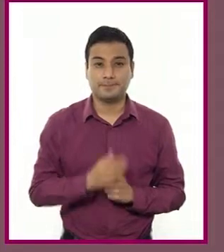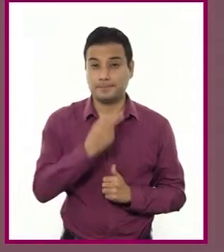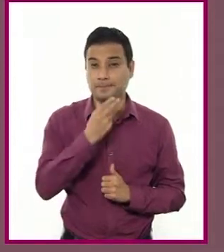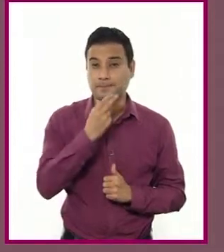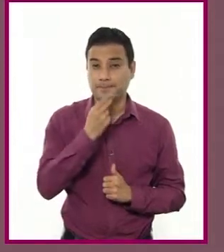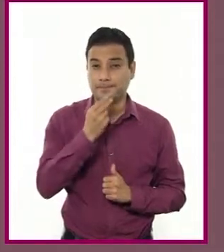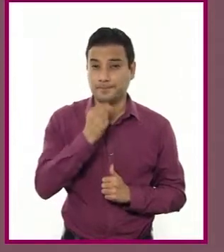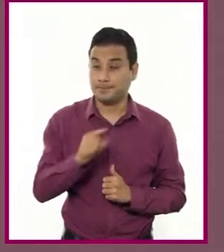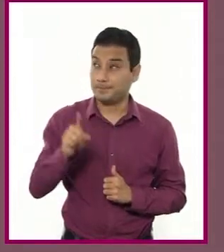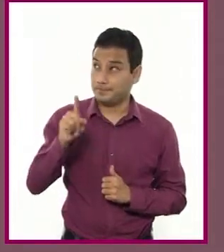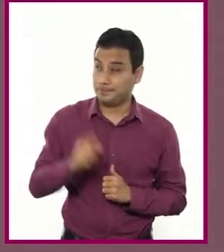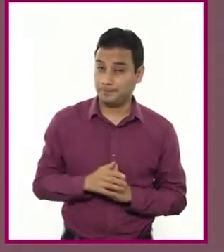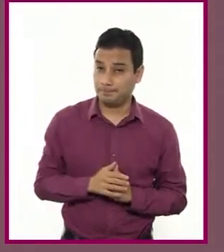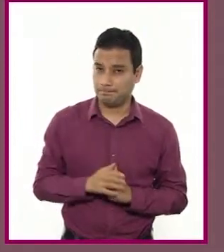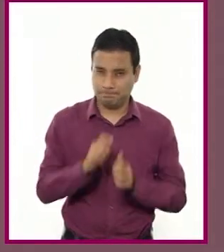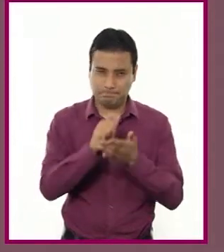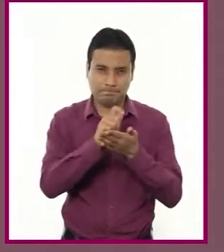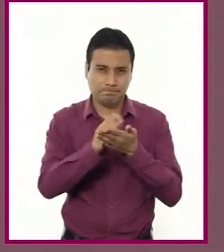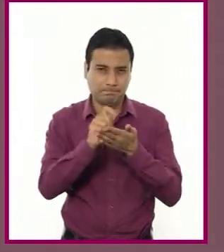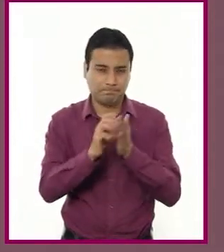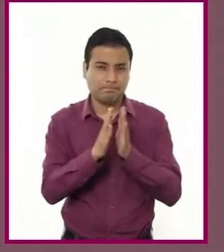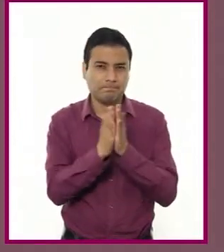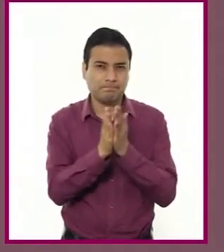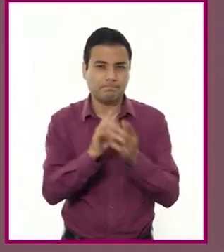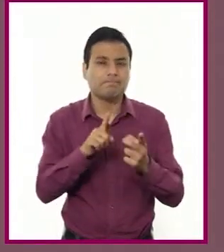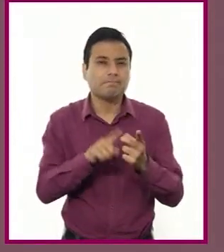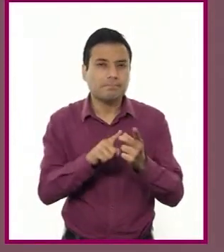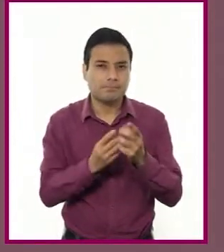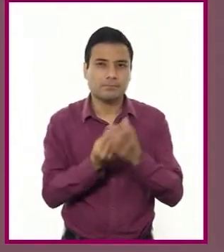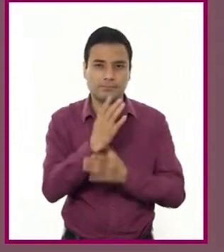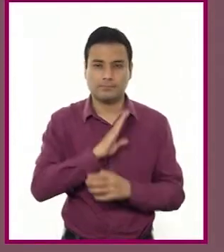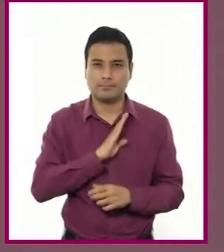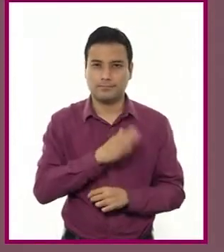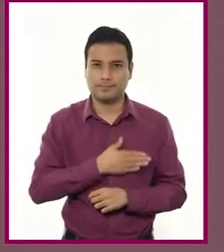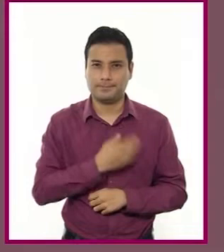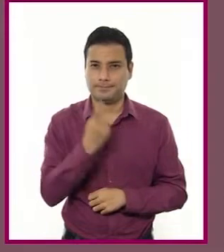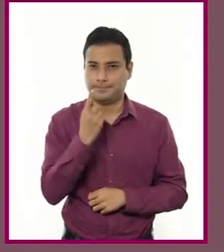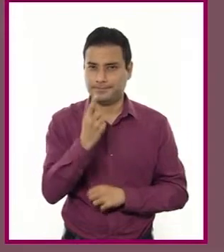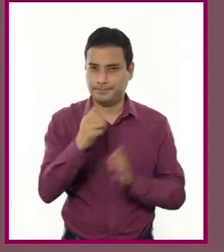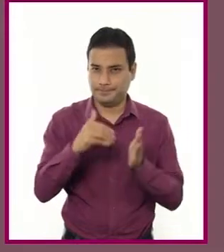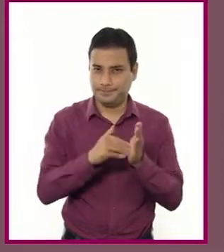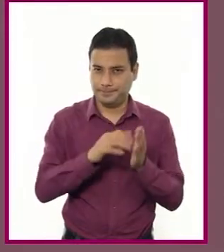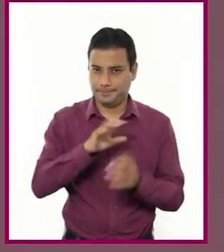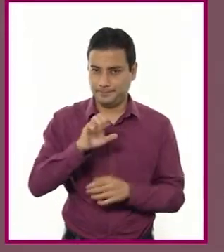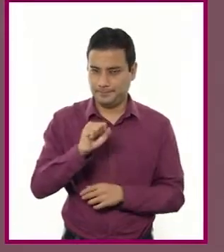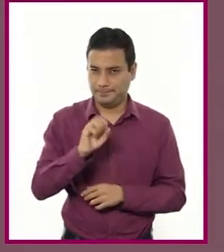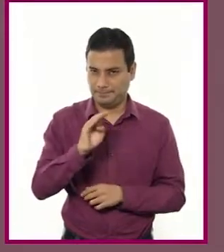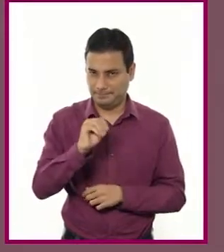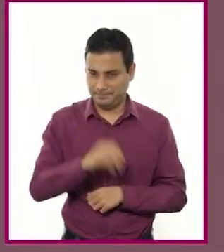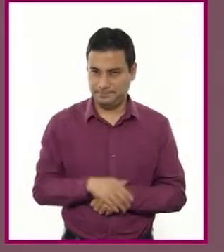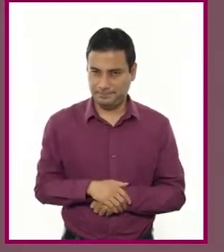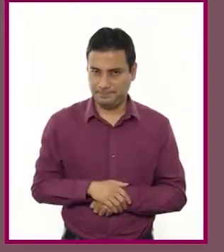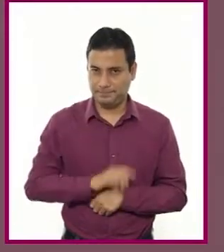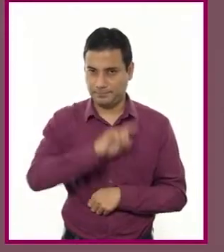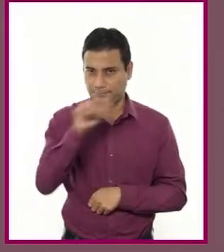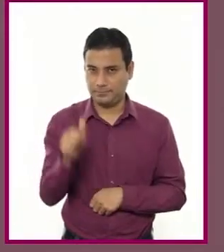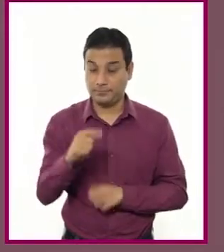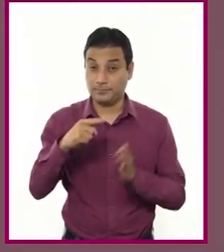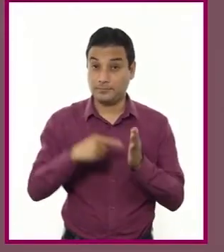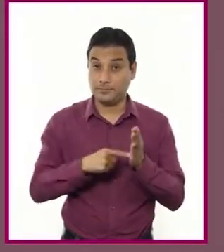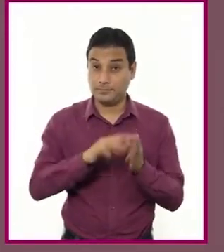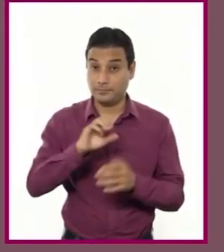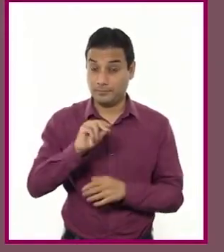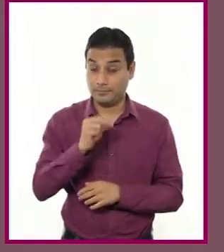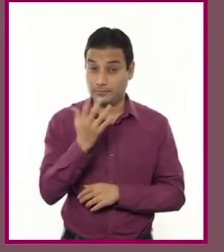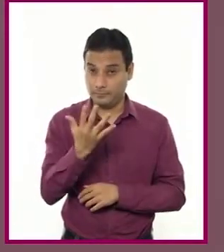de Sahagún escribió su obra en la Nueva España, fechada en 1569 y revisada en